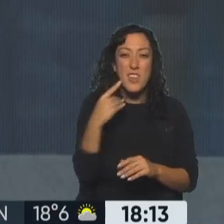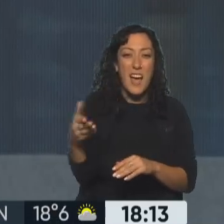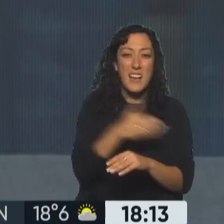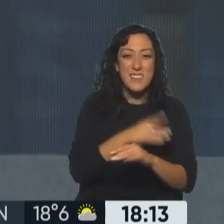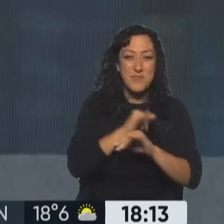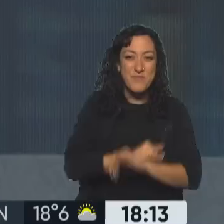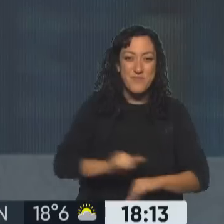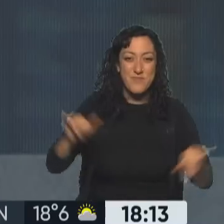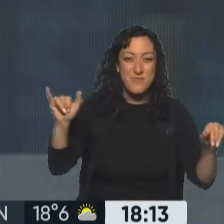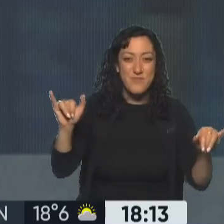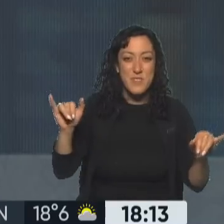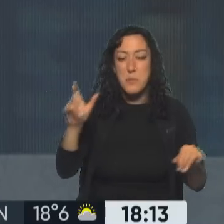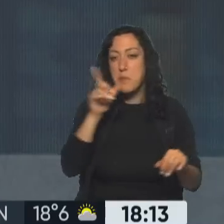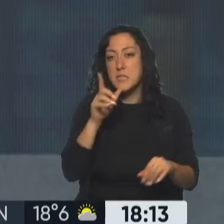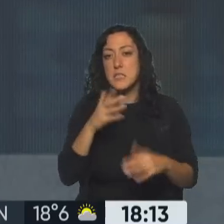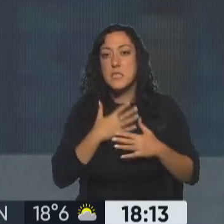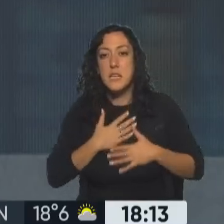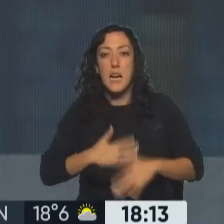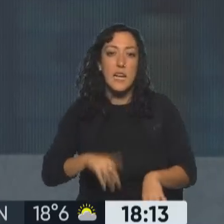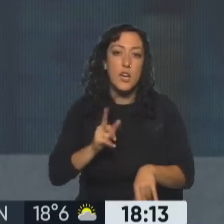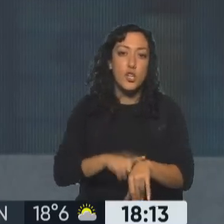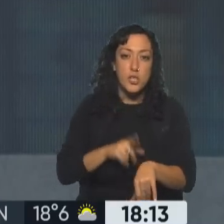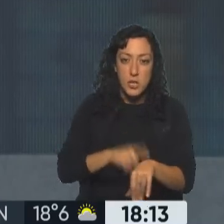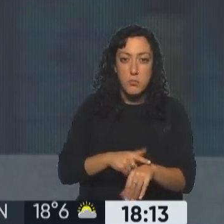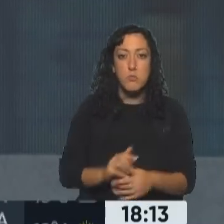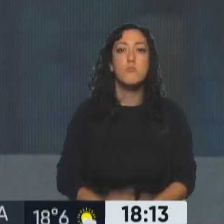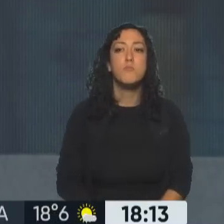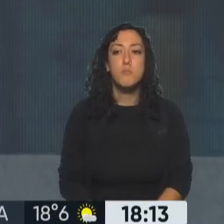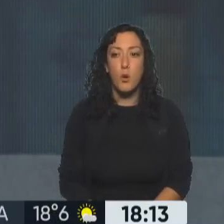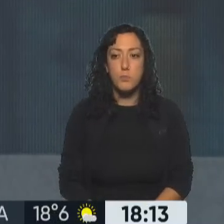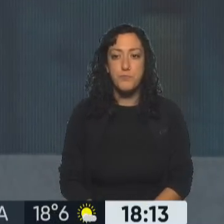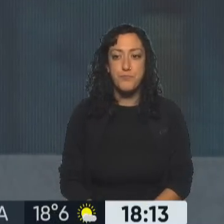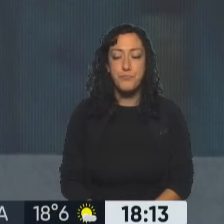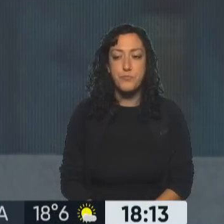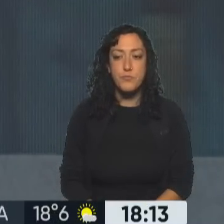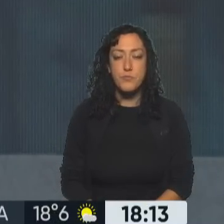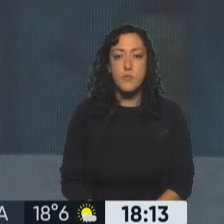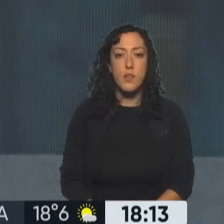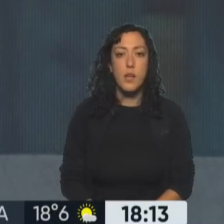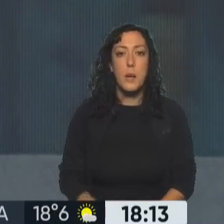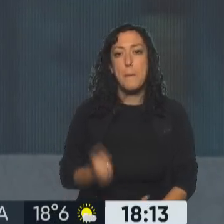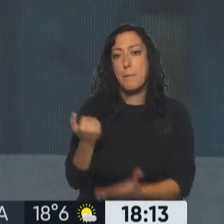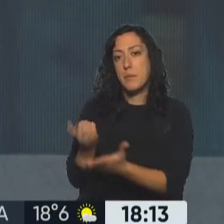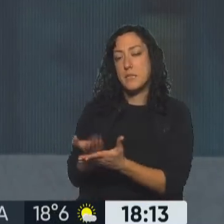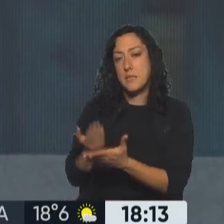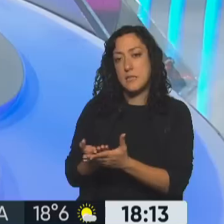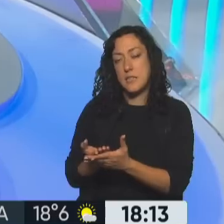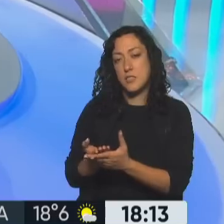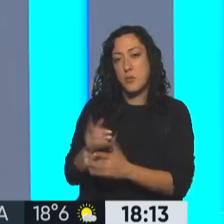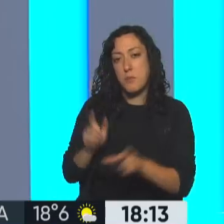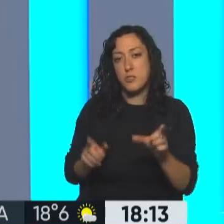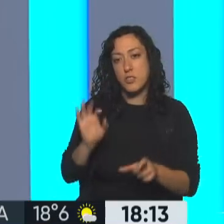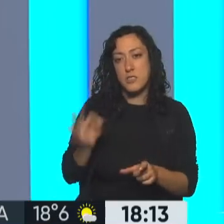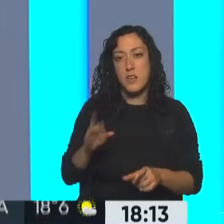habitualmente se toma su tiempo, no es muy expeditiva que digamos, y estas presentaciones quien las realiza lo sabe, digamos. A ver qué dijo